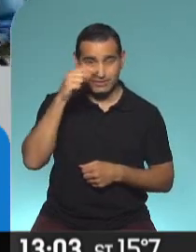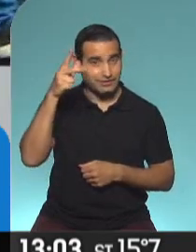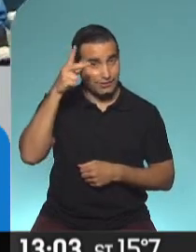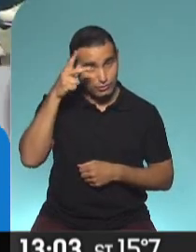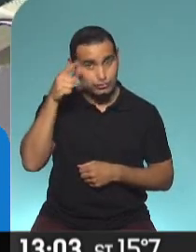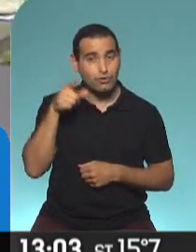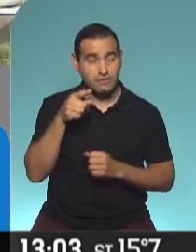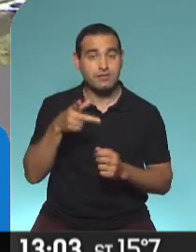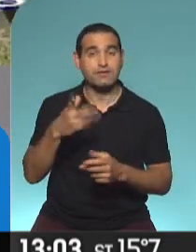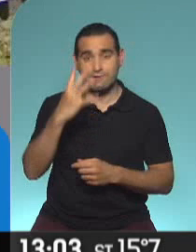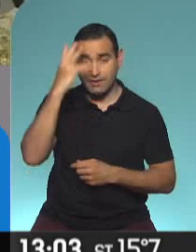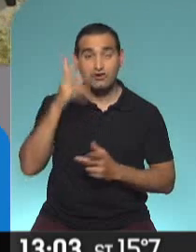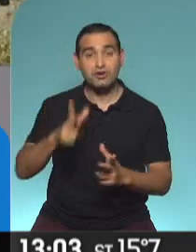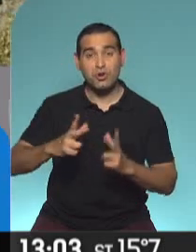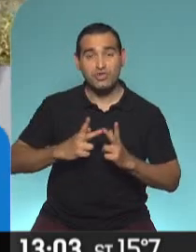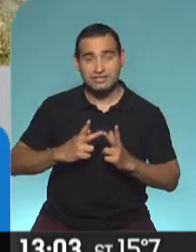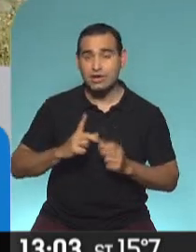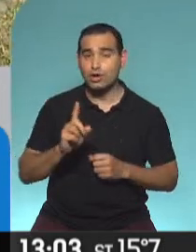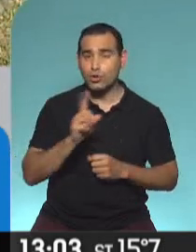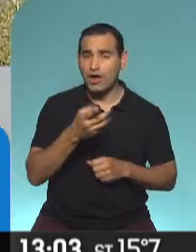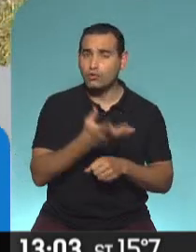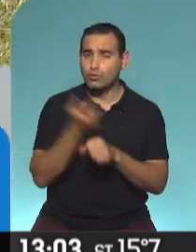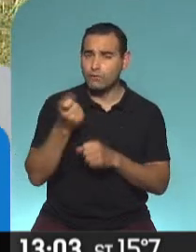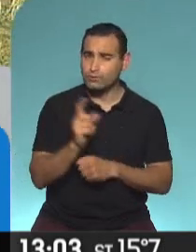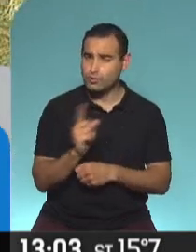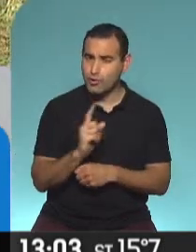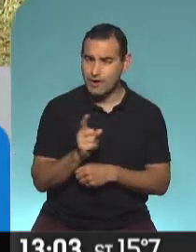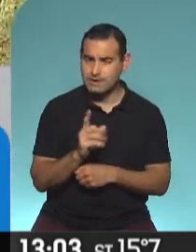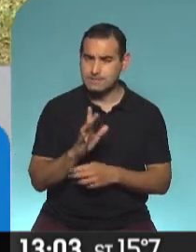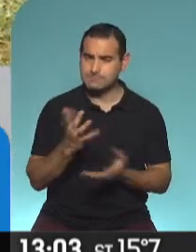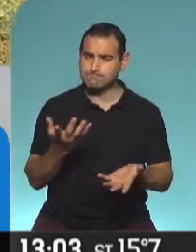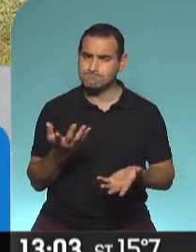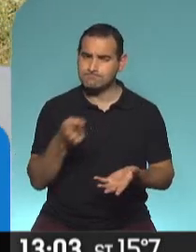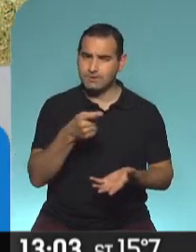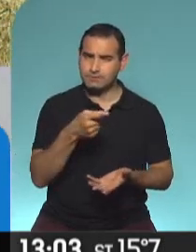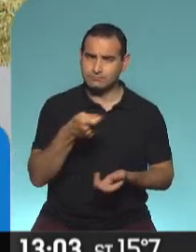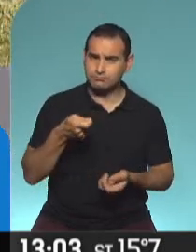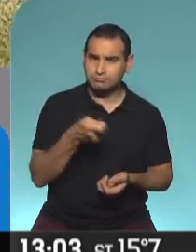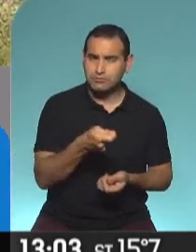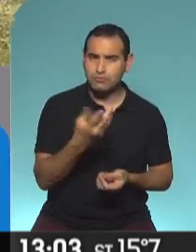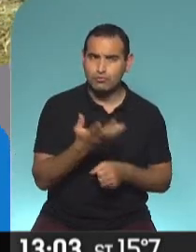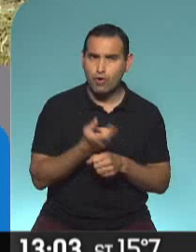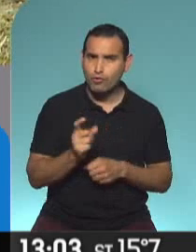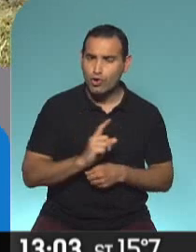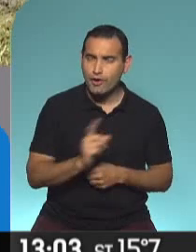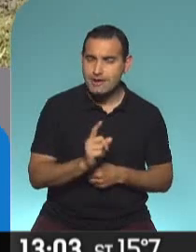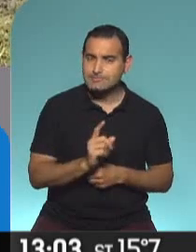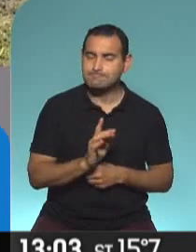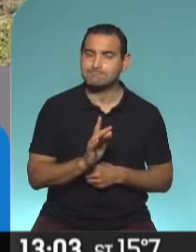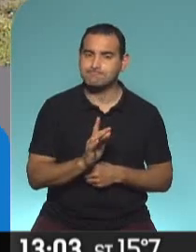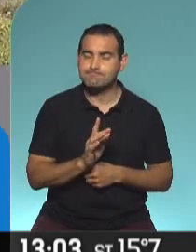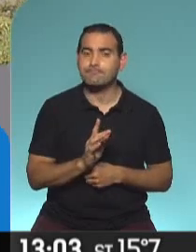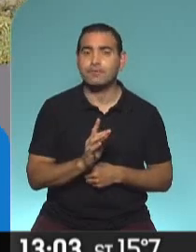decirnos a nosotros, a la prensa, que no se trató de un robo, con lo cual la primera hipótesis quedó totalmente descartada. No se trató de un